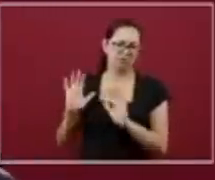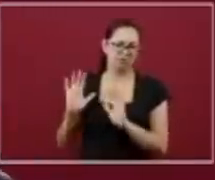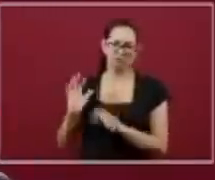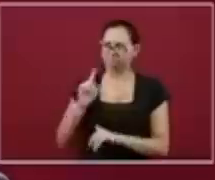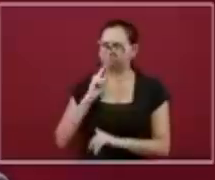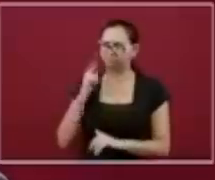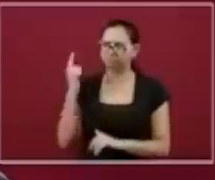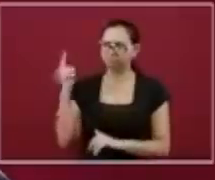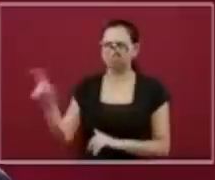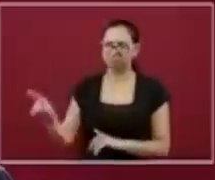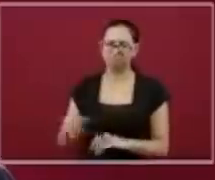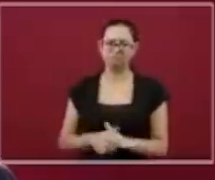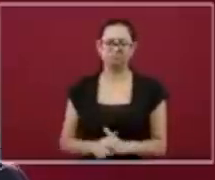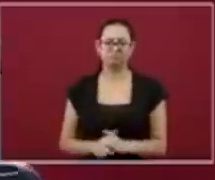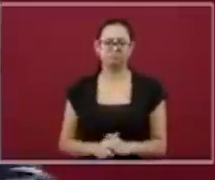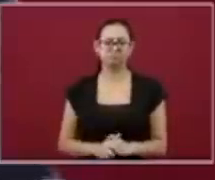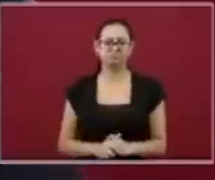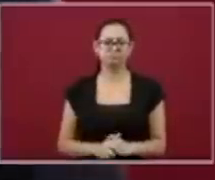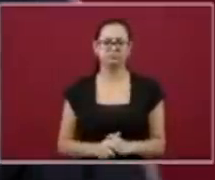caso,